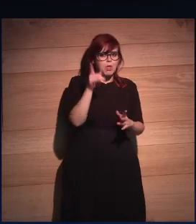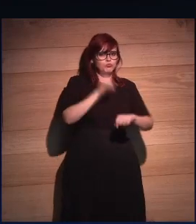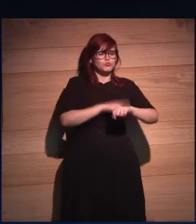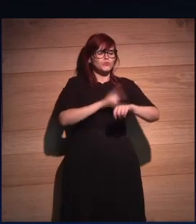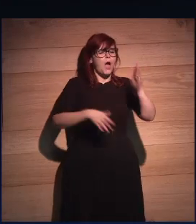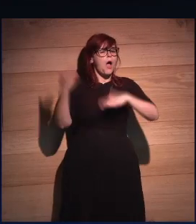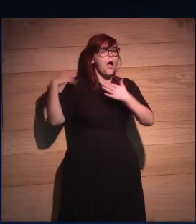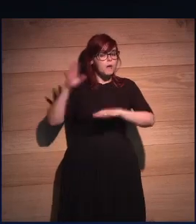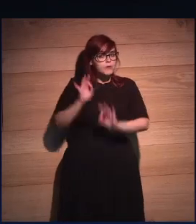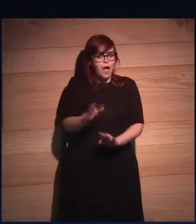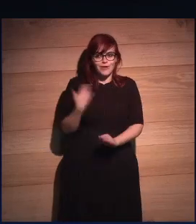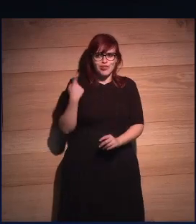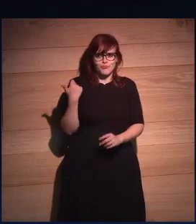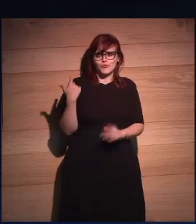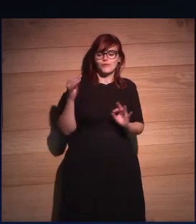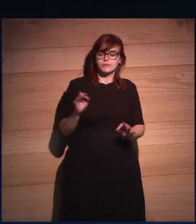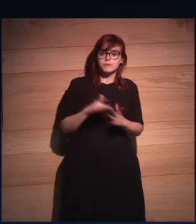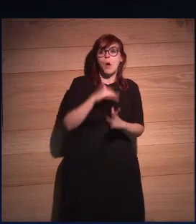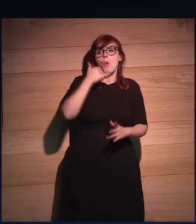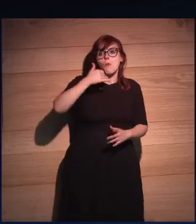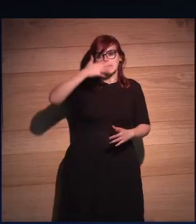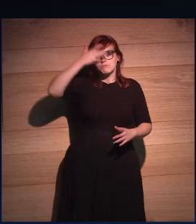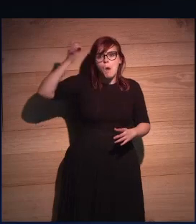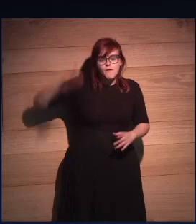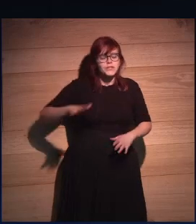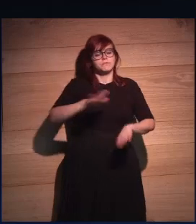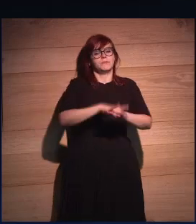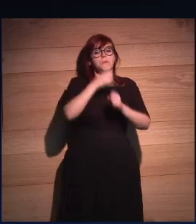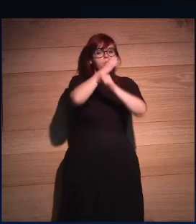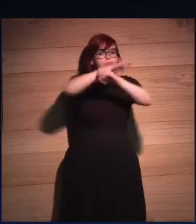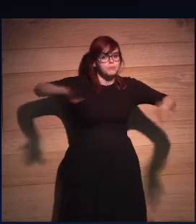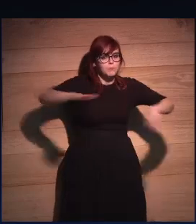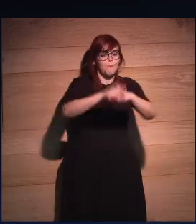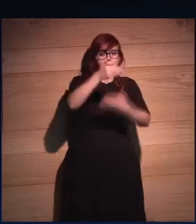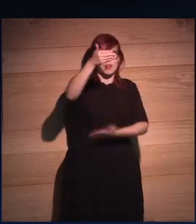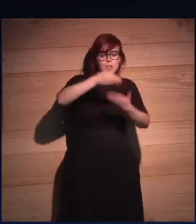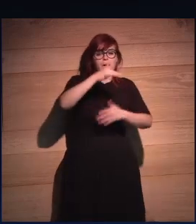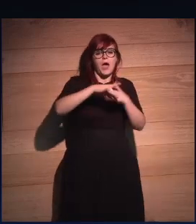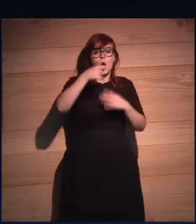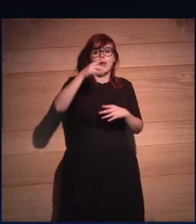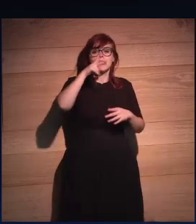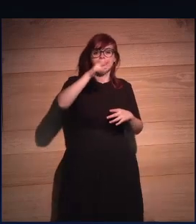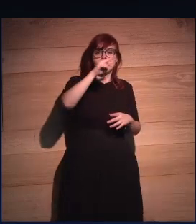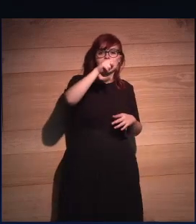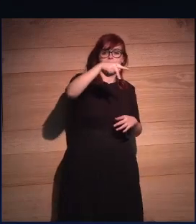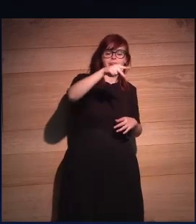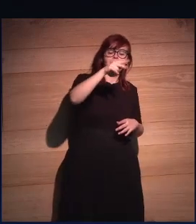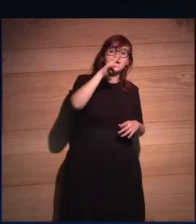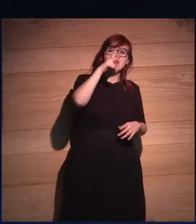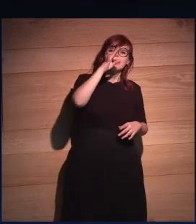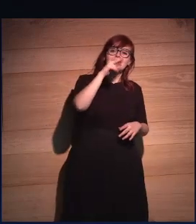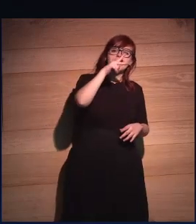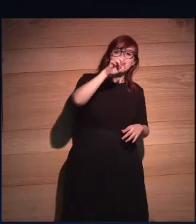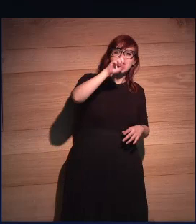Muchos tuvimos esta sensación de ya era hora de que esto ocupara las portadas de los grandes periódicos, ¿no? Abrió la portada del Guardian y del New York Times en